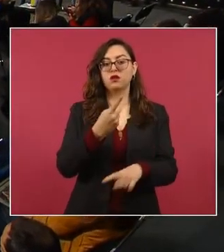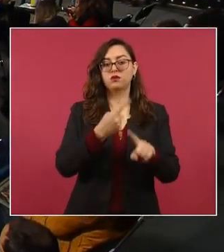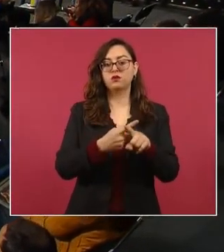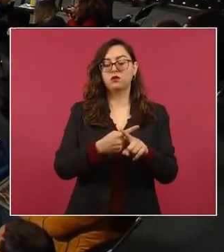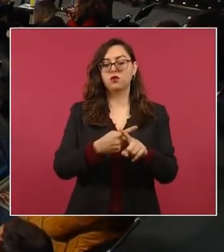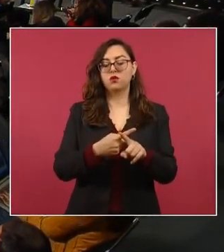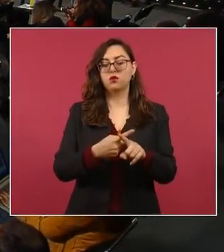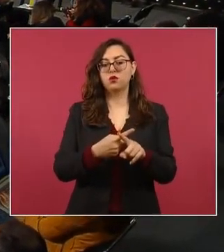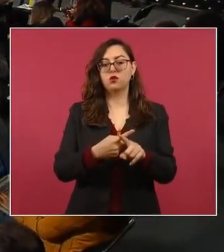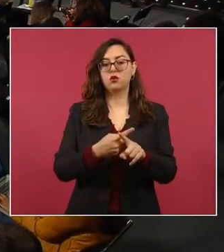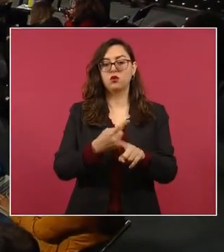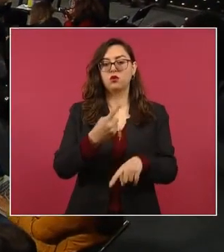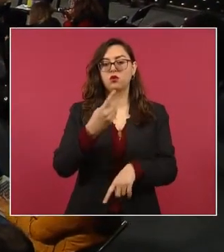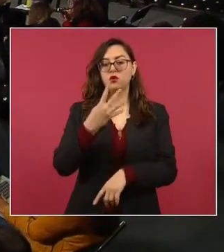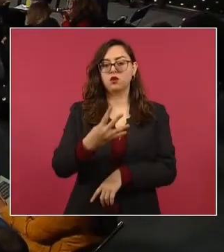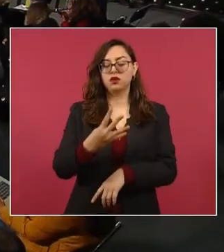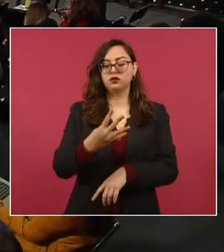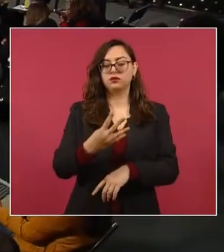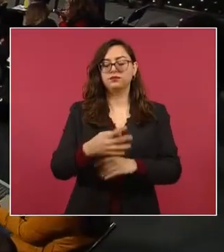cabina.